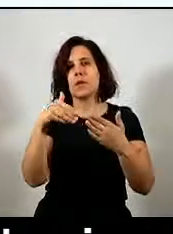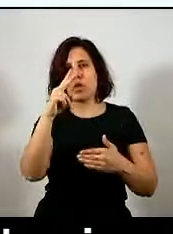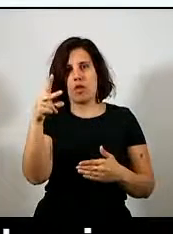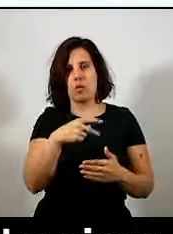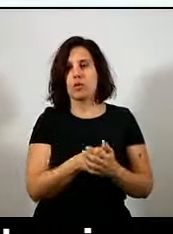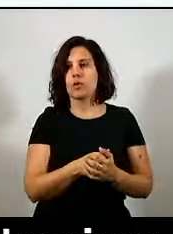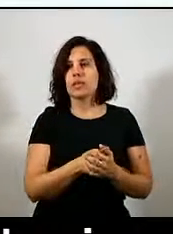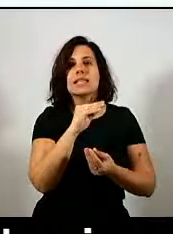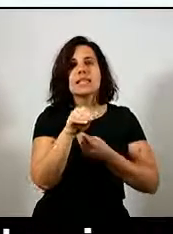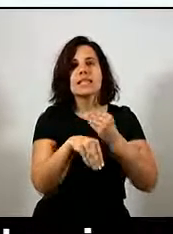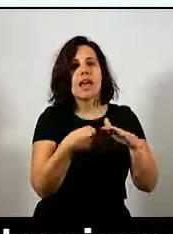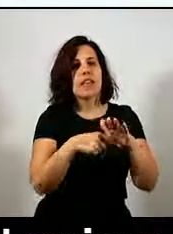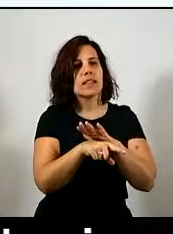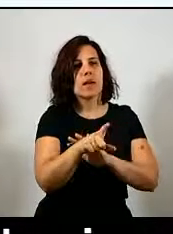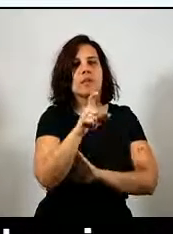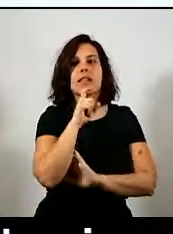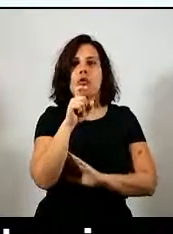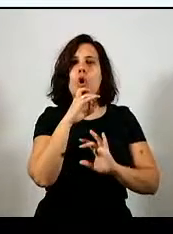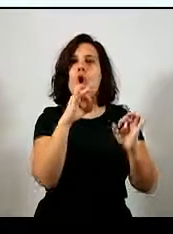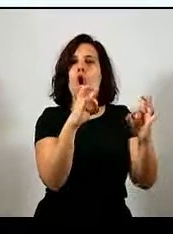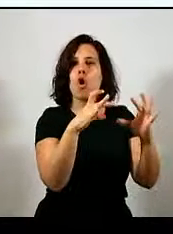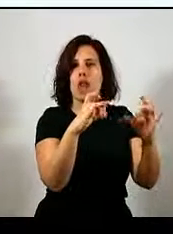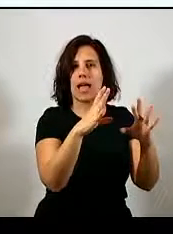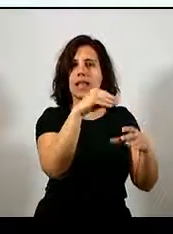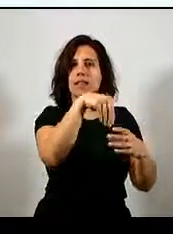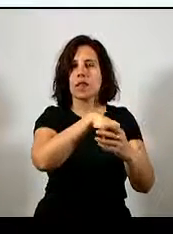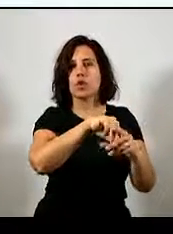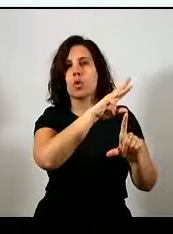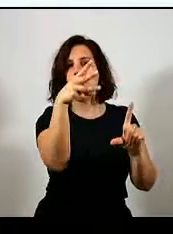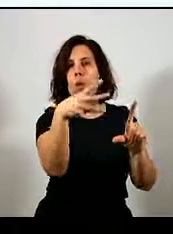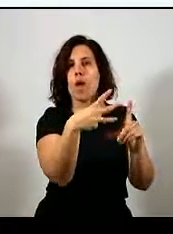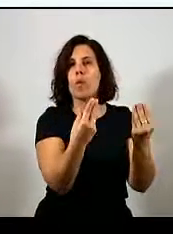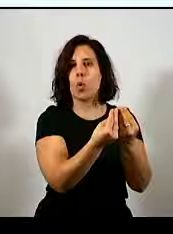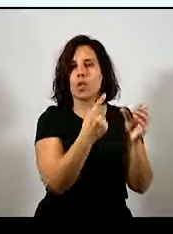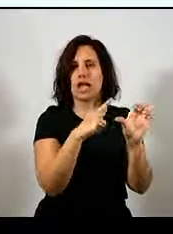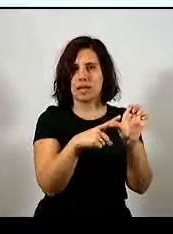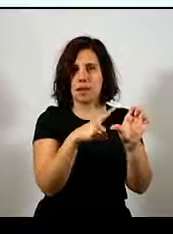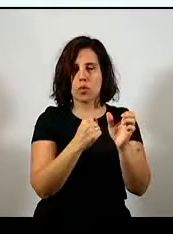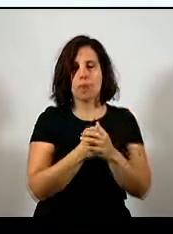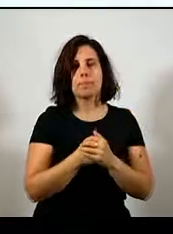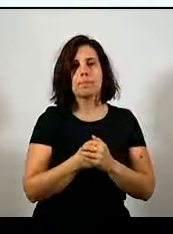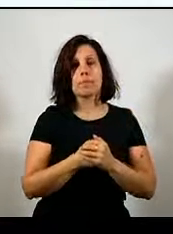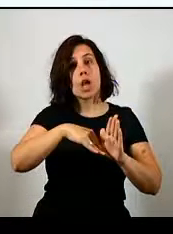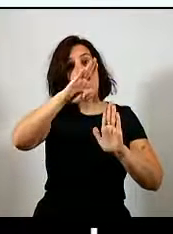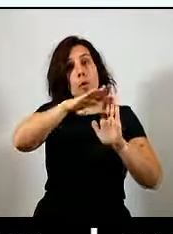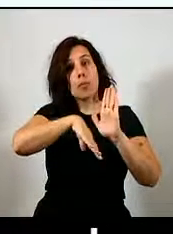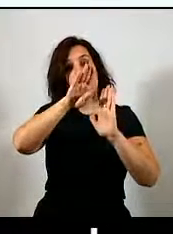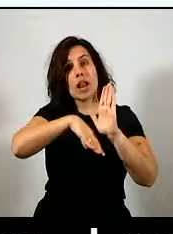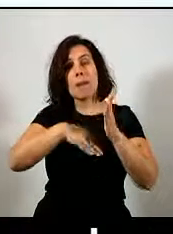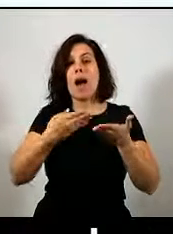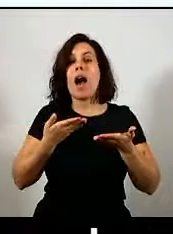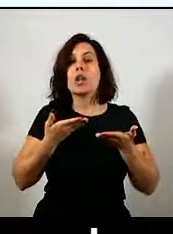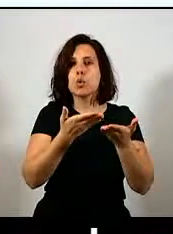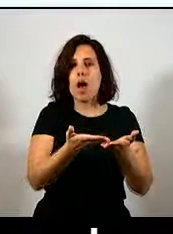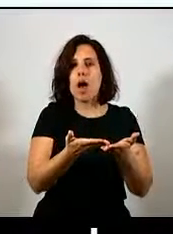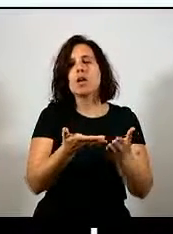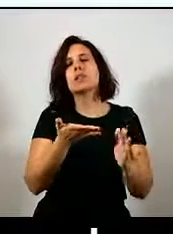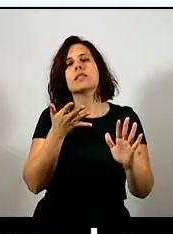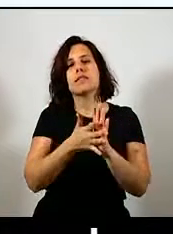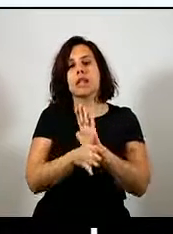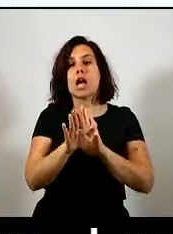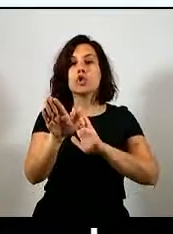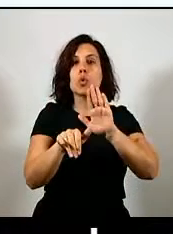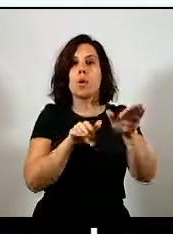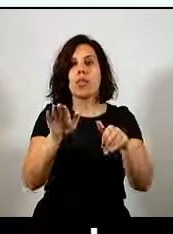será telemática a través de la sede de la Junta de Extremadura. Los programas de ayuda incluyen subvenciones para la contratación en